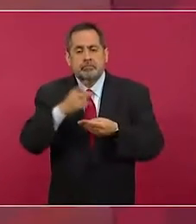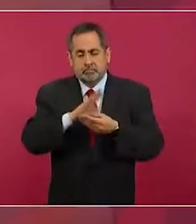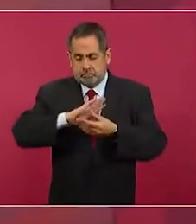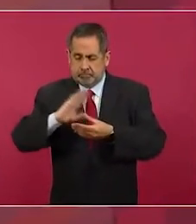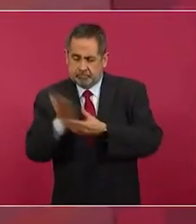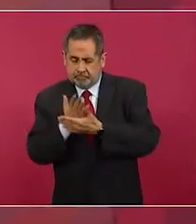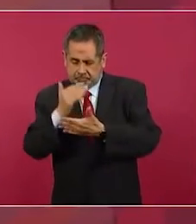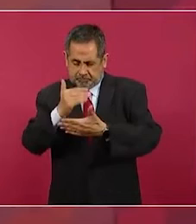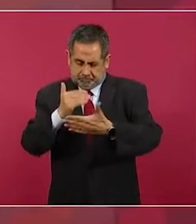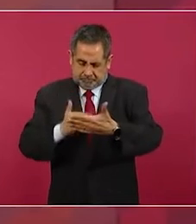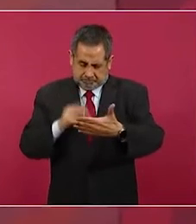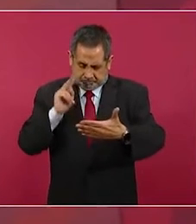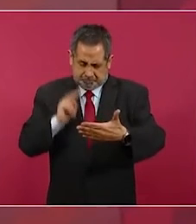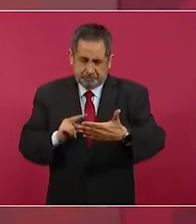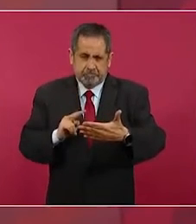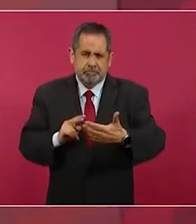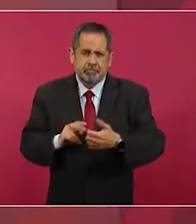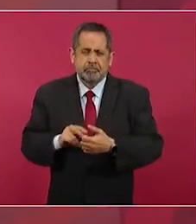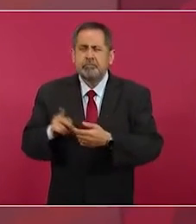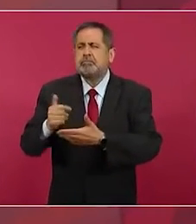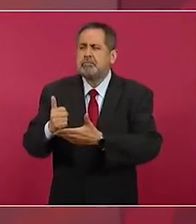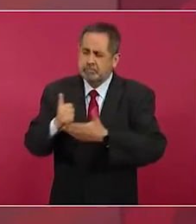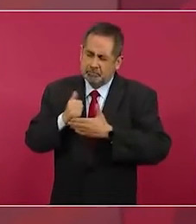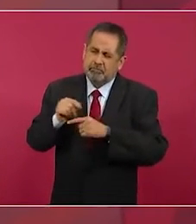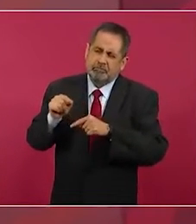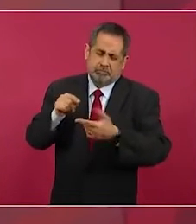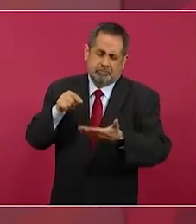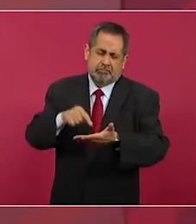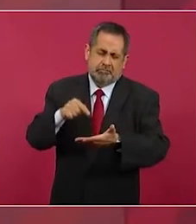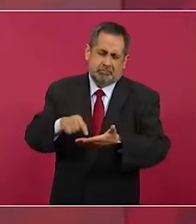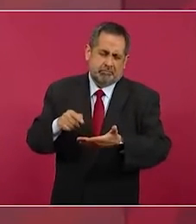expediente y me dice: ayúdeme,